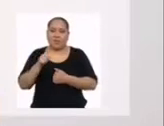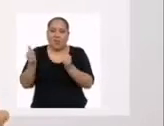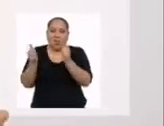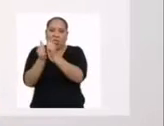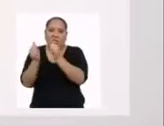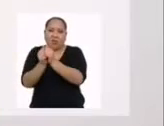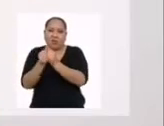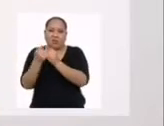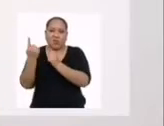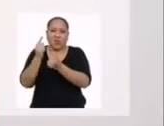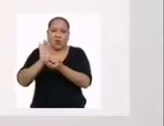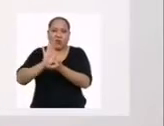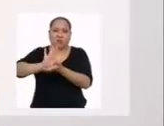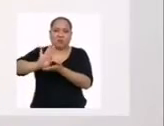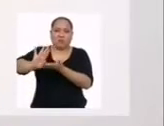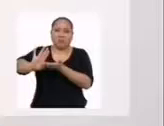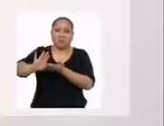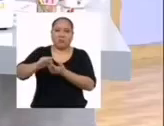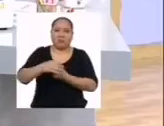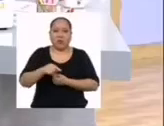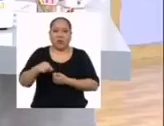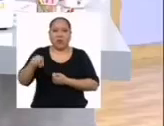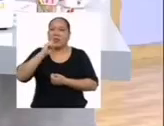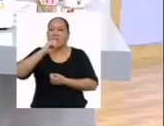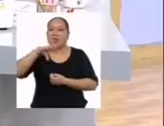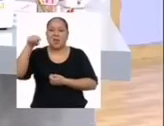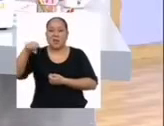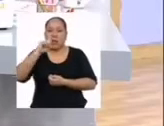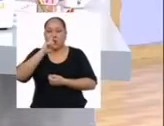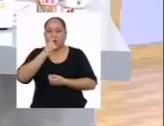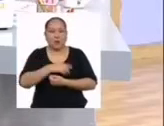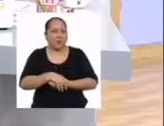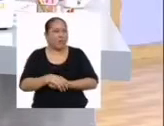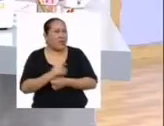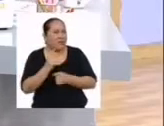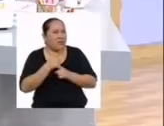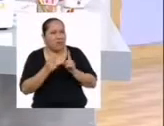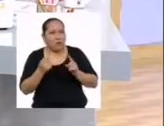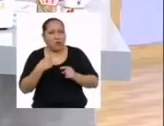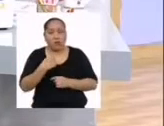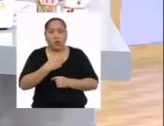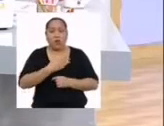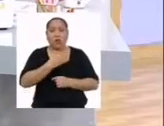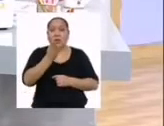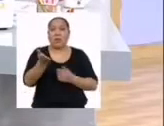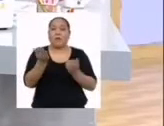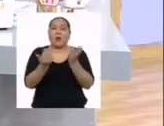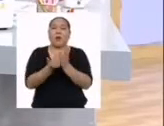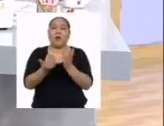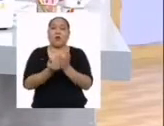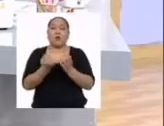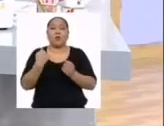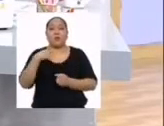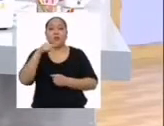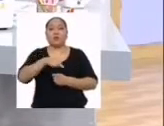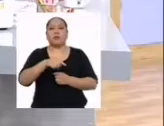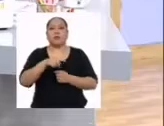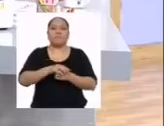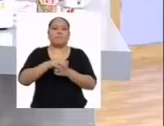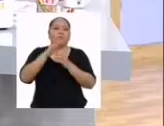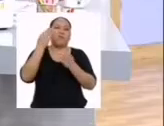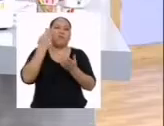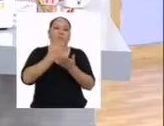ella en los recreos. La tildaban de aburrida. ¡Qué feo! Cuando yo iba al colegio me acuerdo que le hacían bullying a los